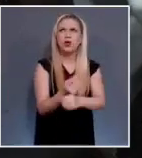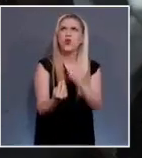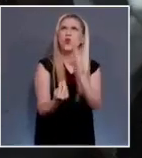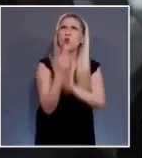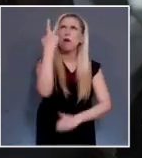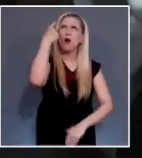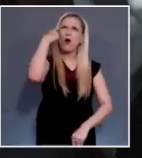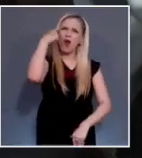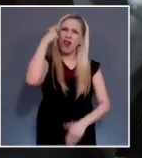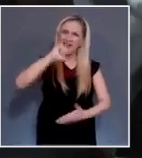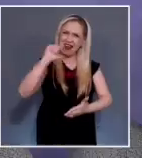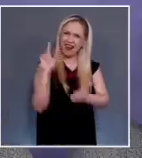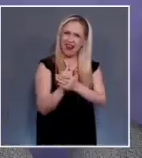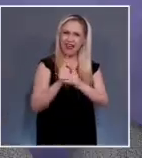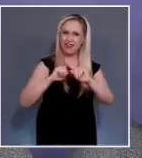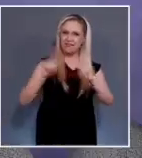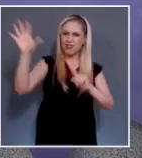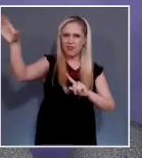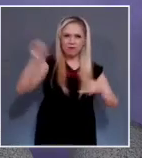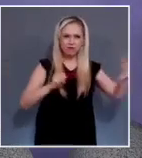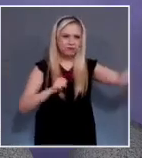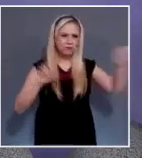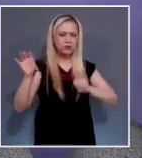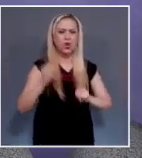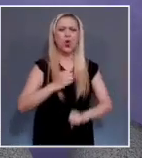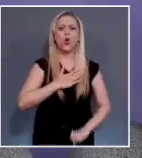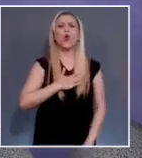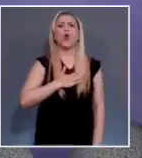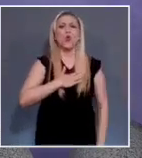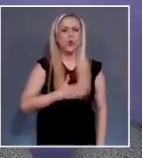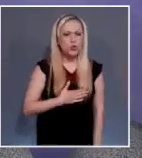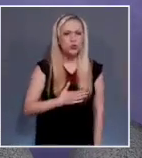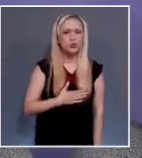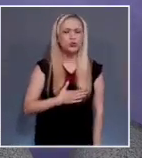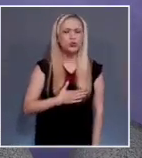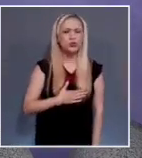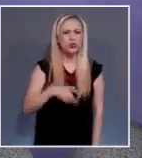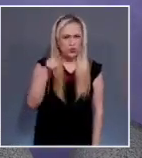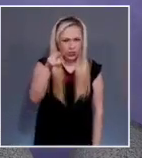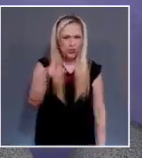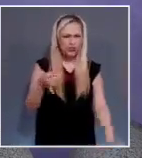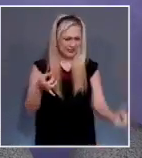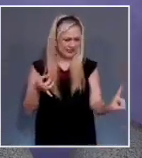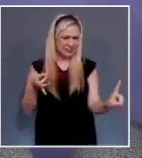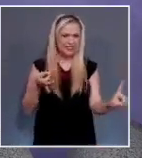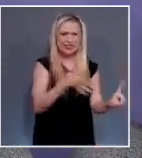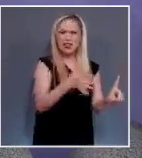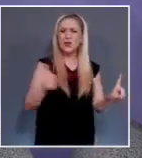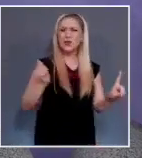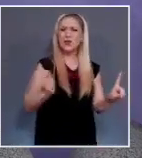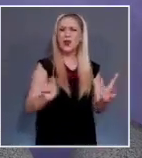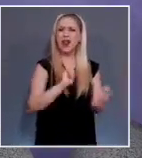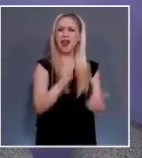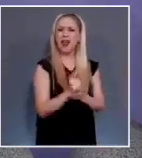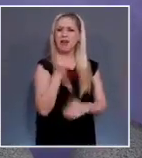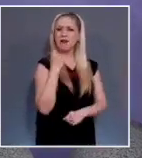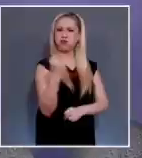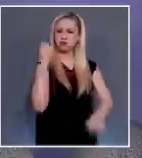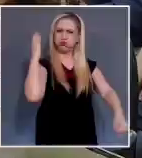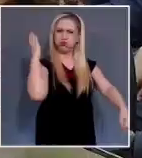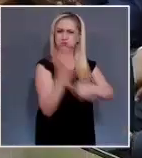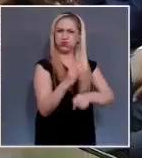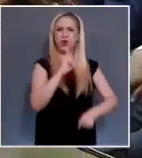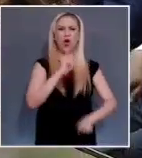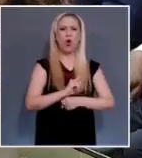Reten al derecho a ser más justo, reten al sistema que invisibiliza y frecuentemente